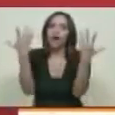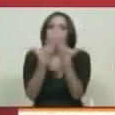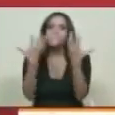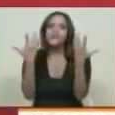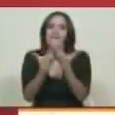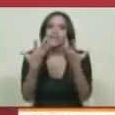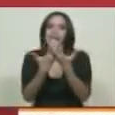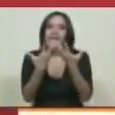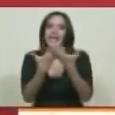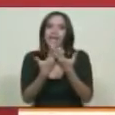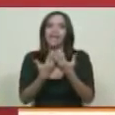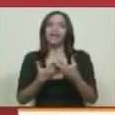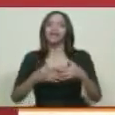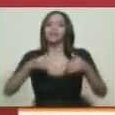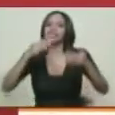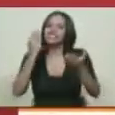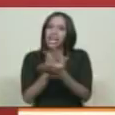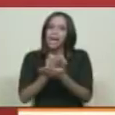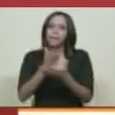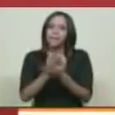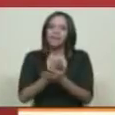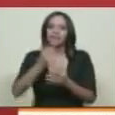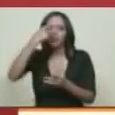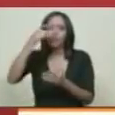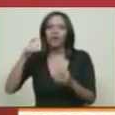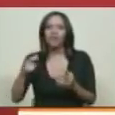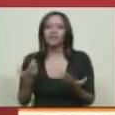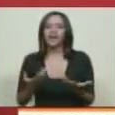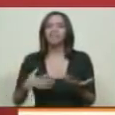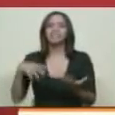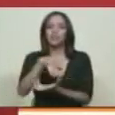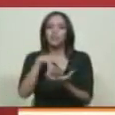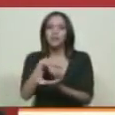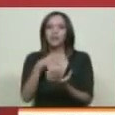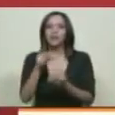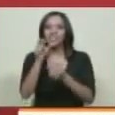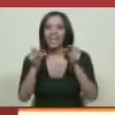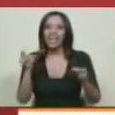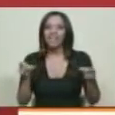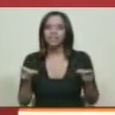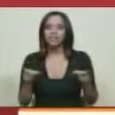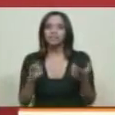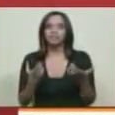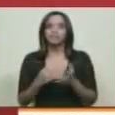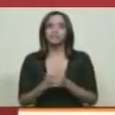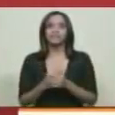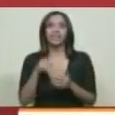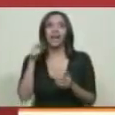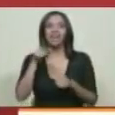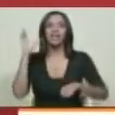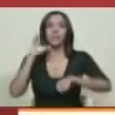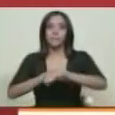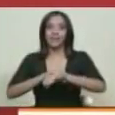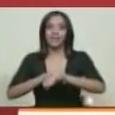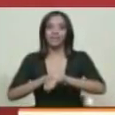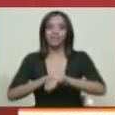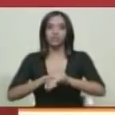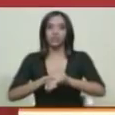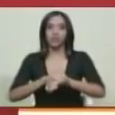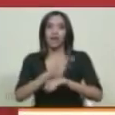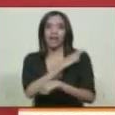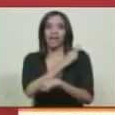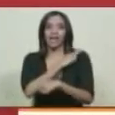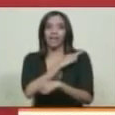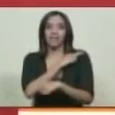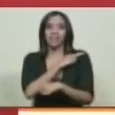arriba. Todos los días el pueblo tiene que salir en trompase con esta gente, porque pasa así, se están llevando, ahí se llevaron preso al gerente del supermercado.